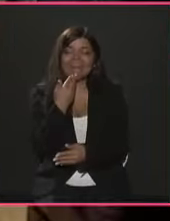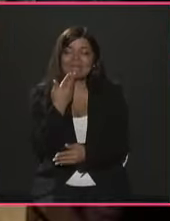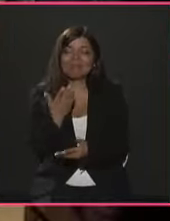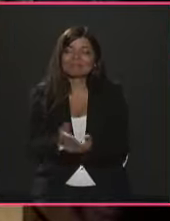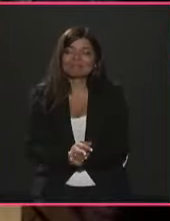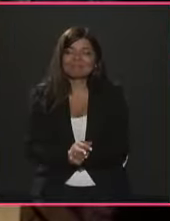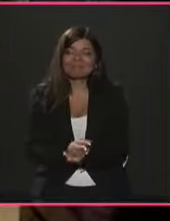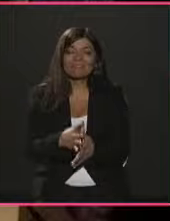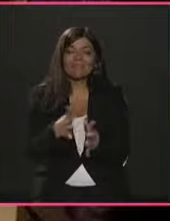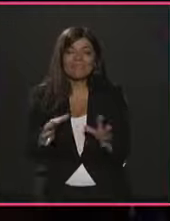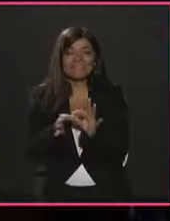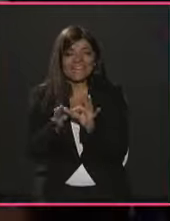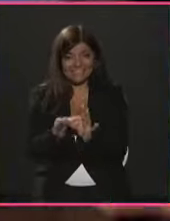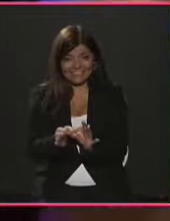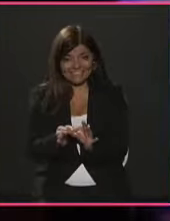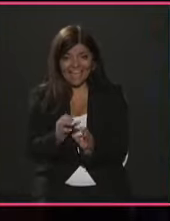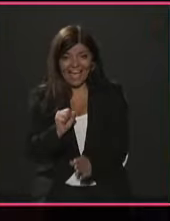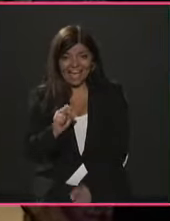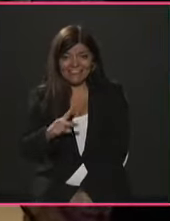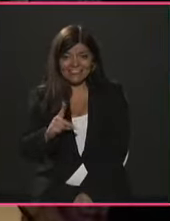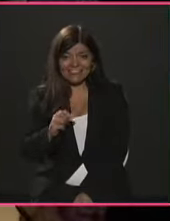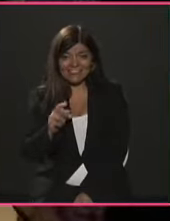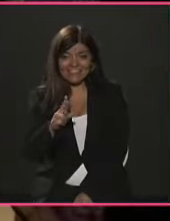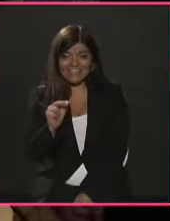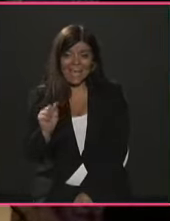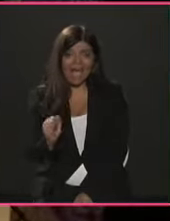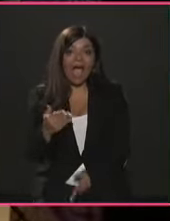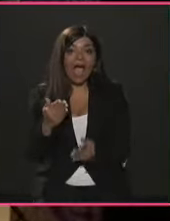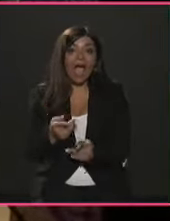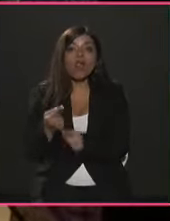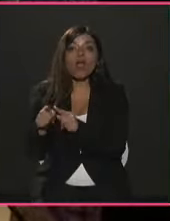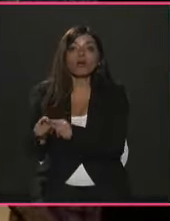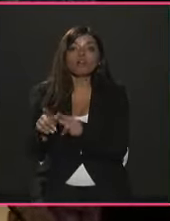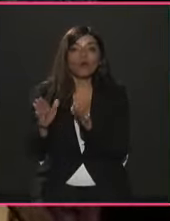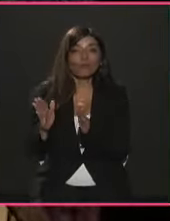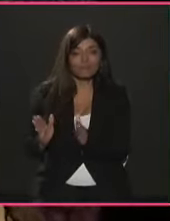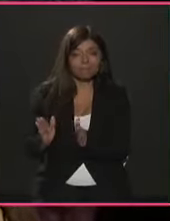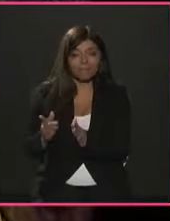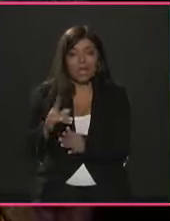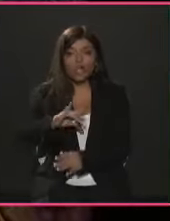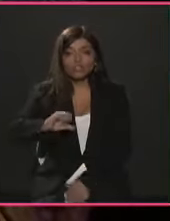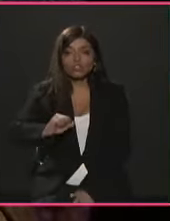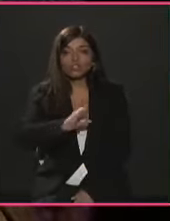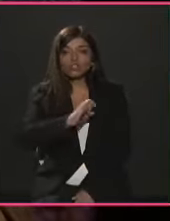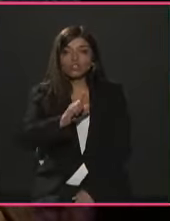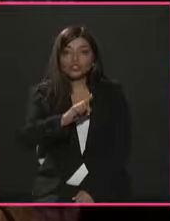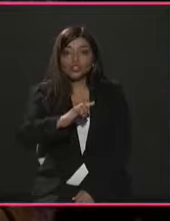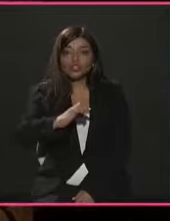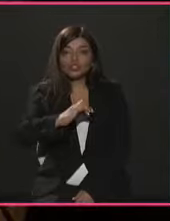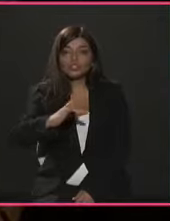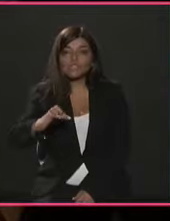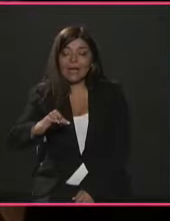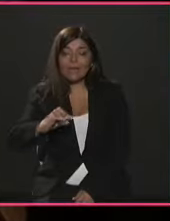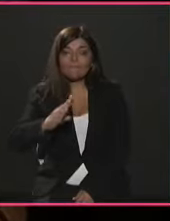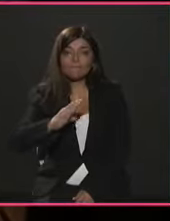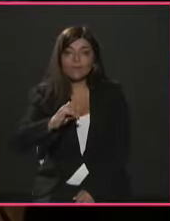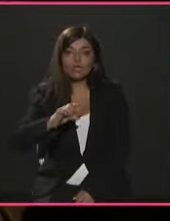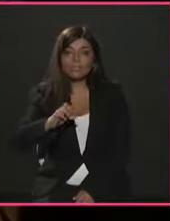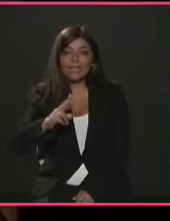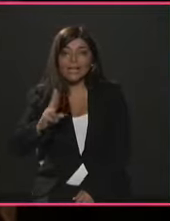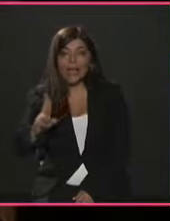todavía Muchas gracias Andrea y ahora vamos a otro momento porque josep borrel alto